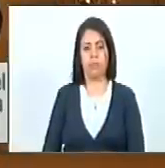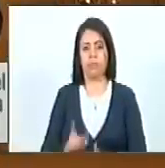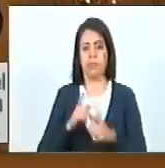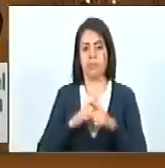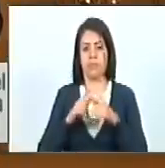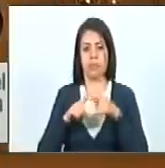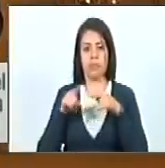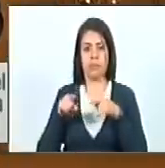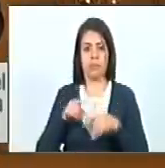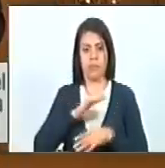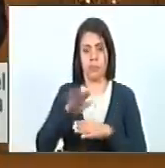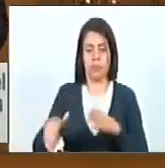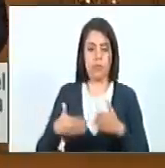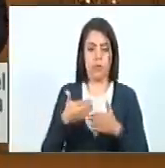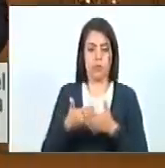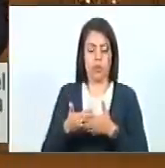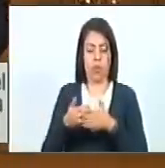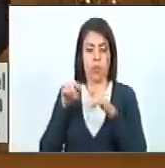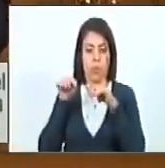duda toda esta